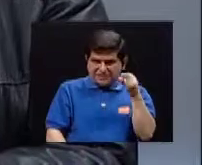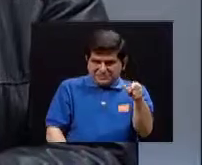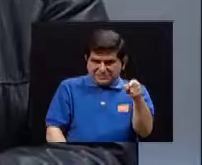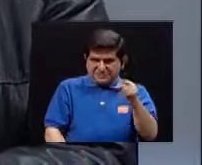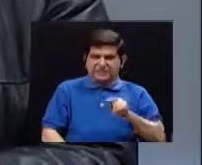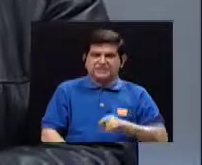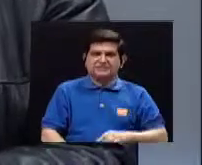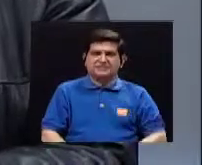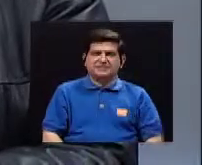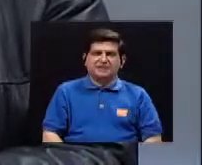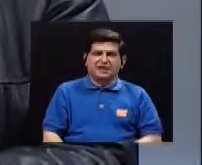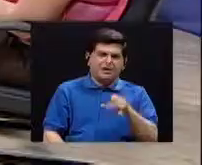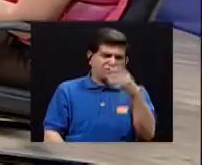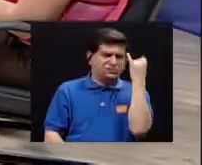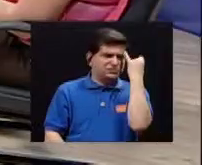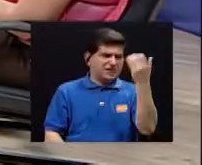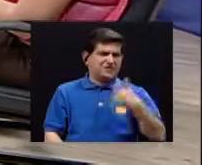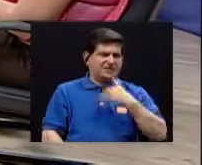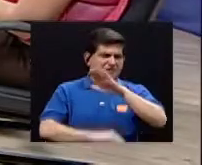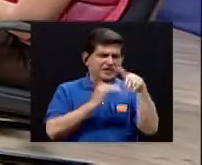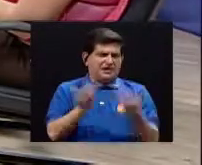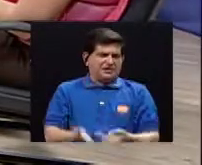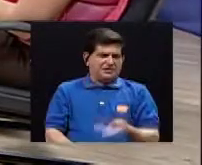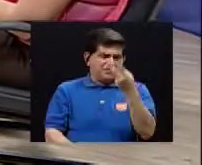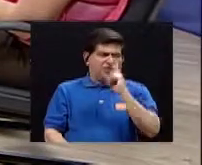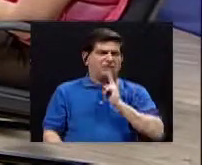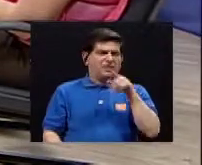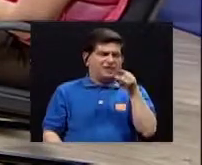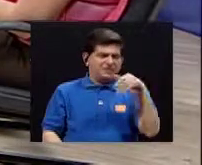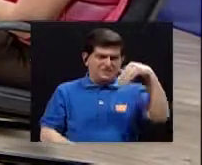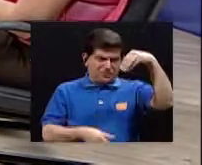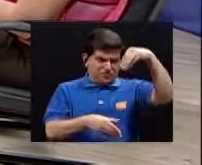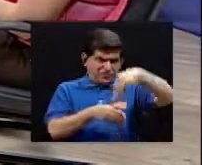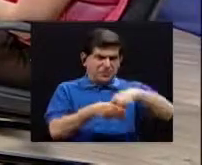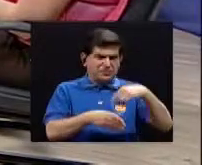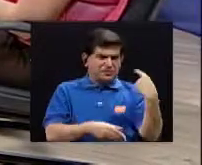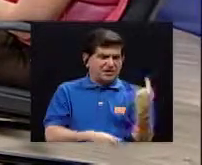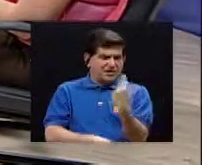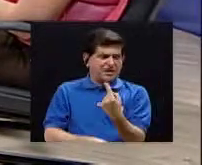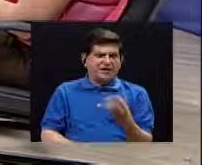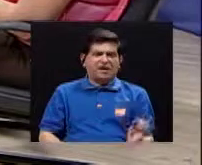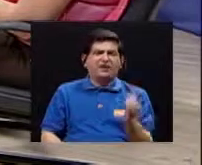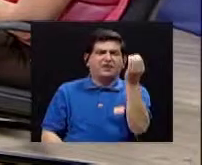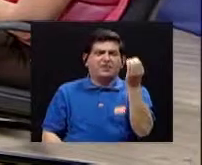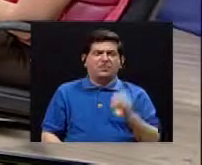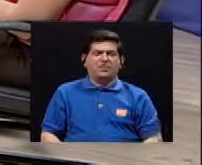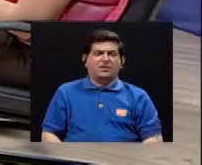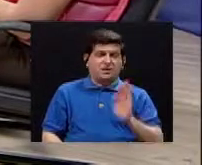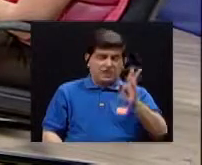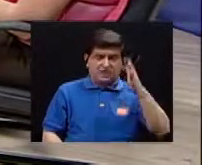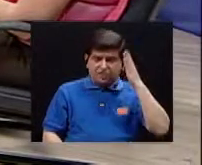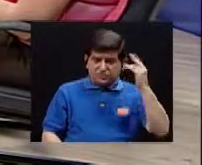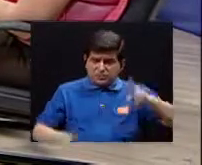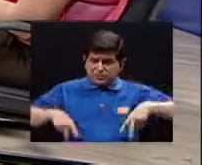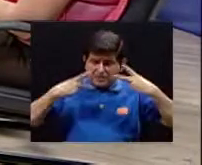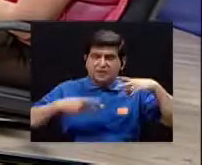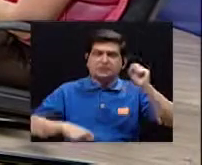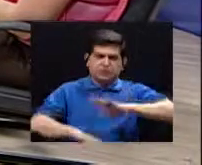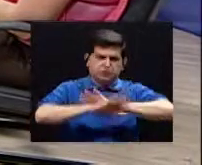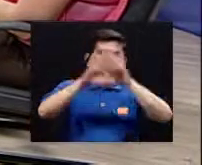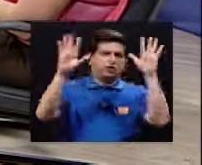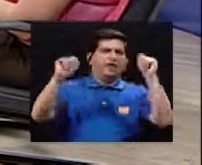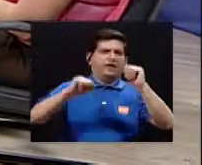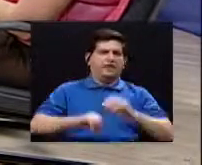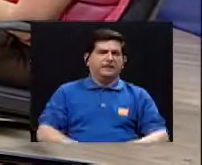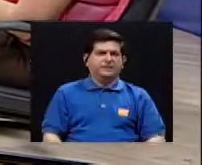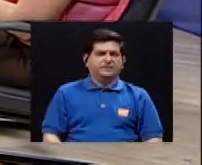vivencia tenías idea de toda la riqueza que realmente había en cada uno de estos muchachos en cada una de sus vivencias sí